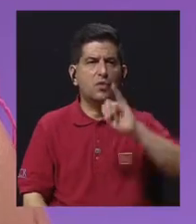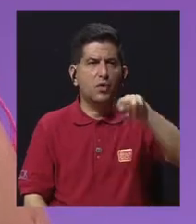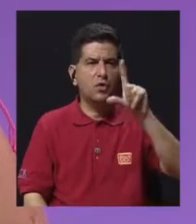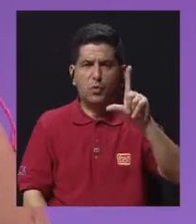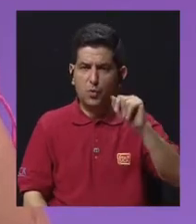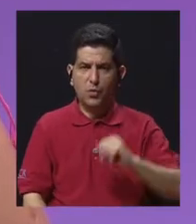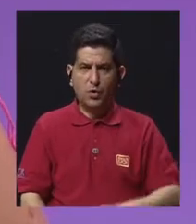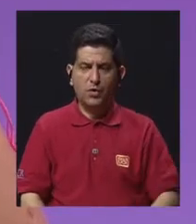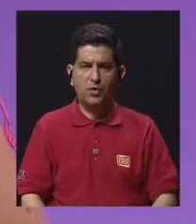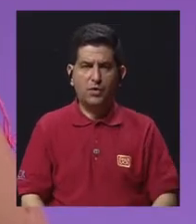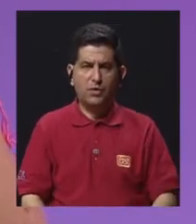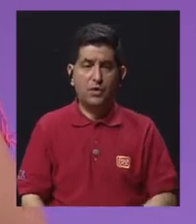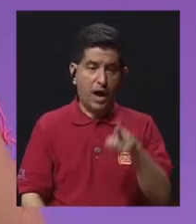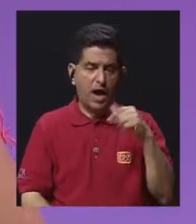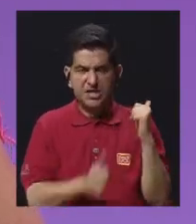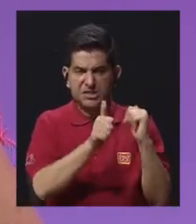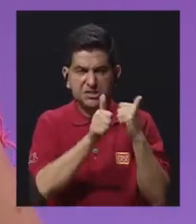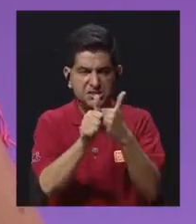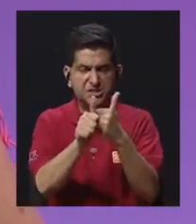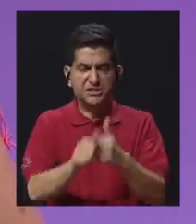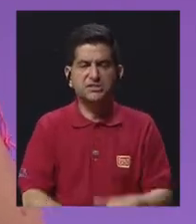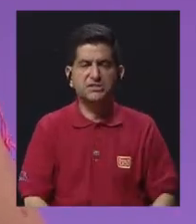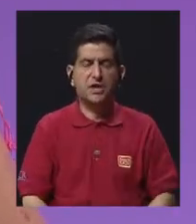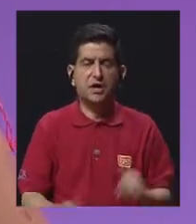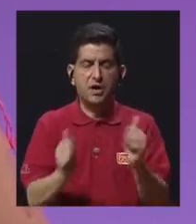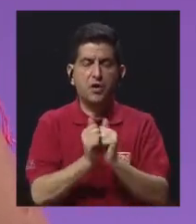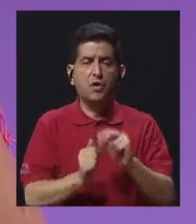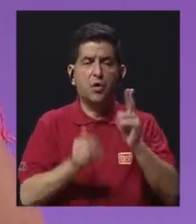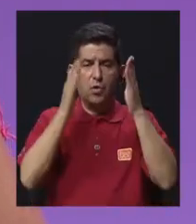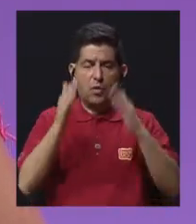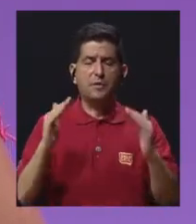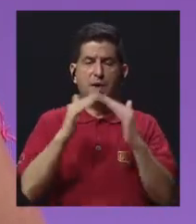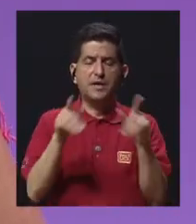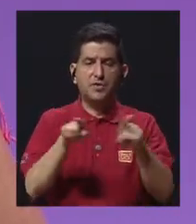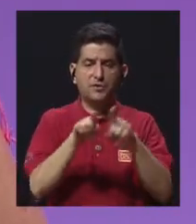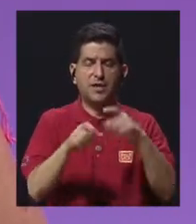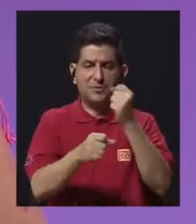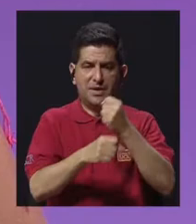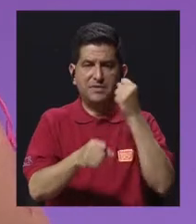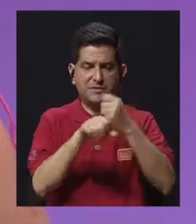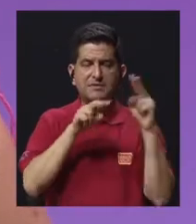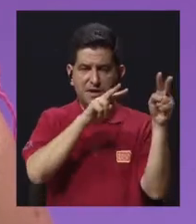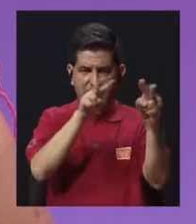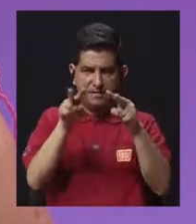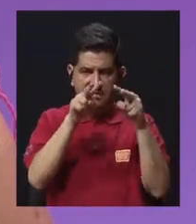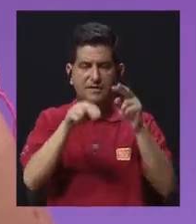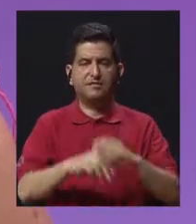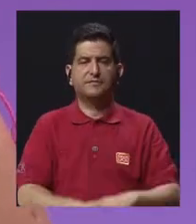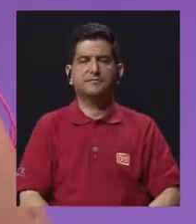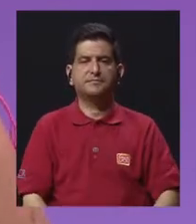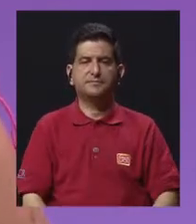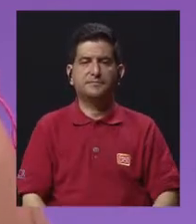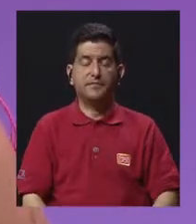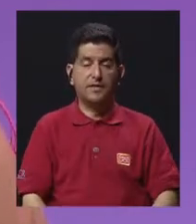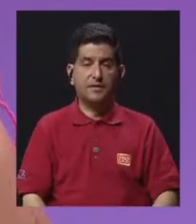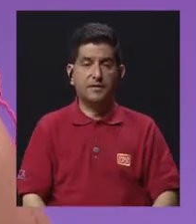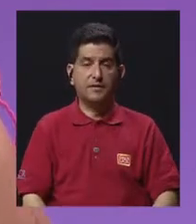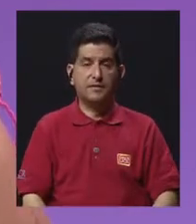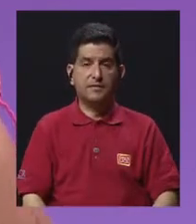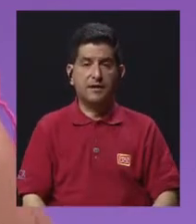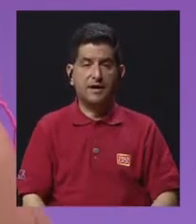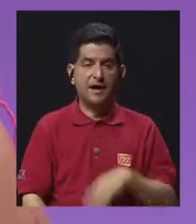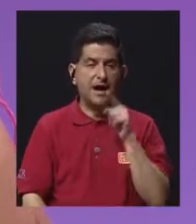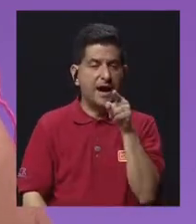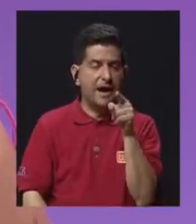julio, tuvo persecución junto con su compañero de hogar, que también él trabaja en el observatorio. Le hicieron